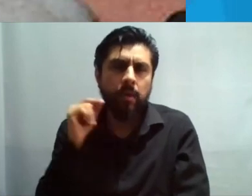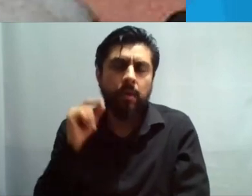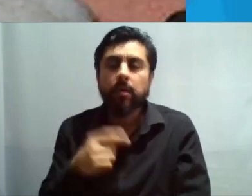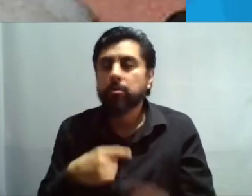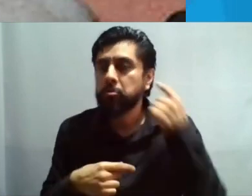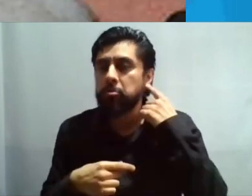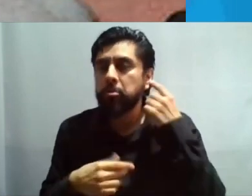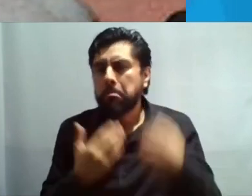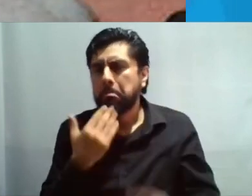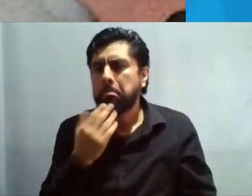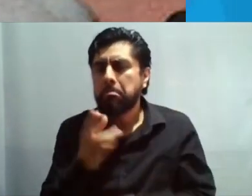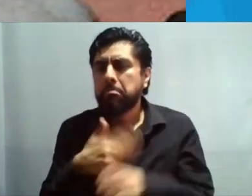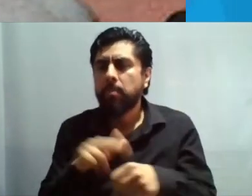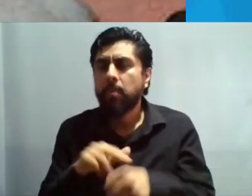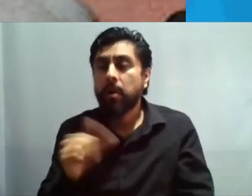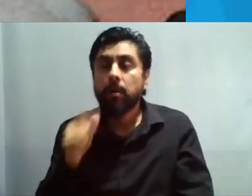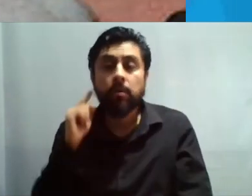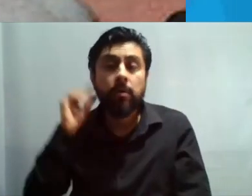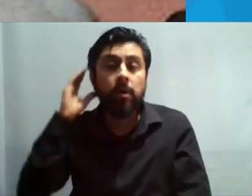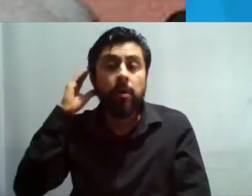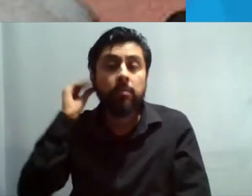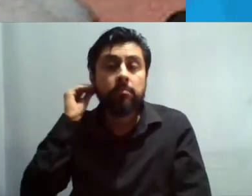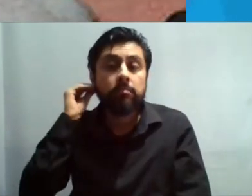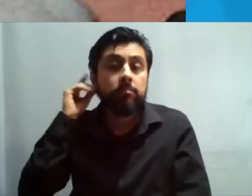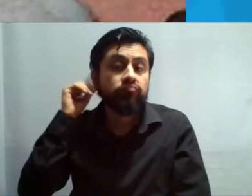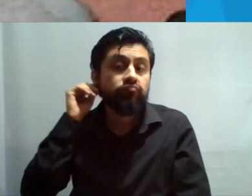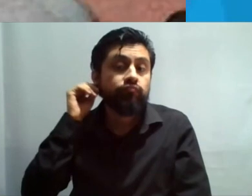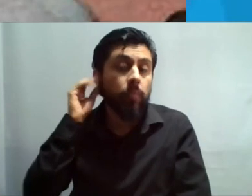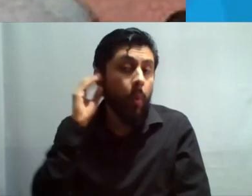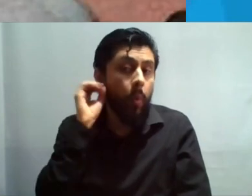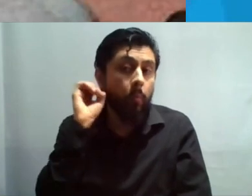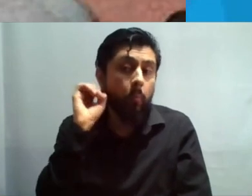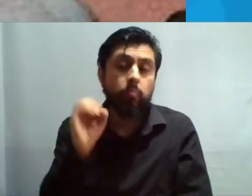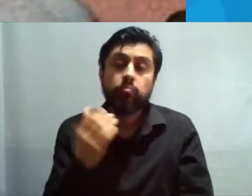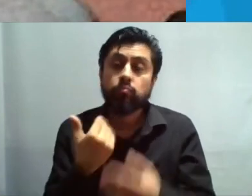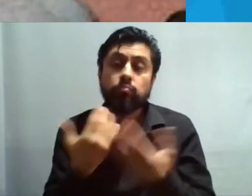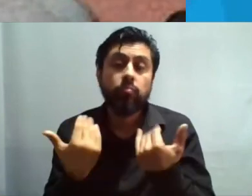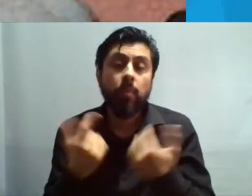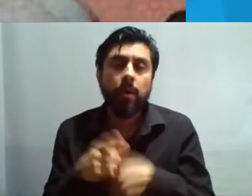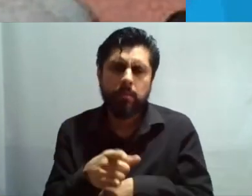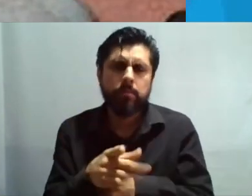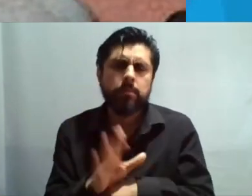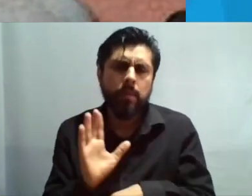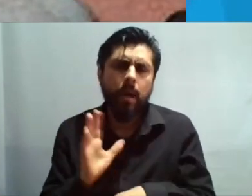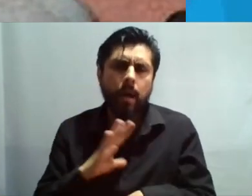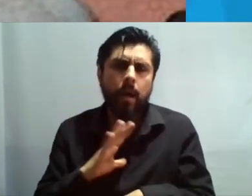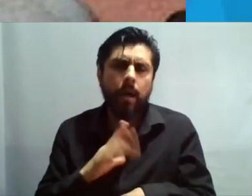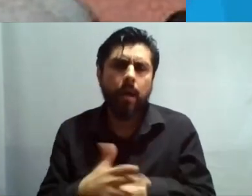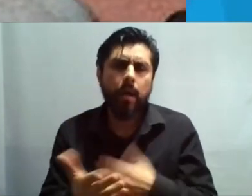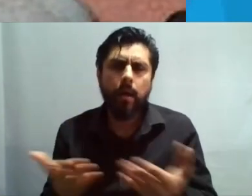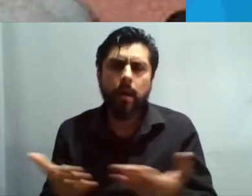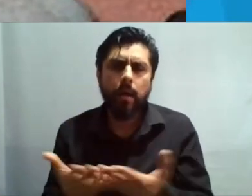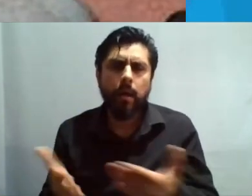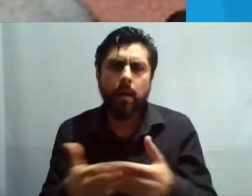el otro no tiene oreja, no tiene conducto. Actualmente ya hay tratamiento también para esto. El detalle está en que al no